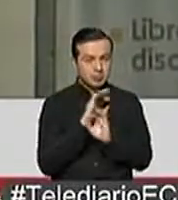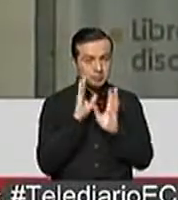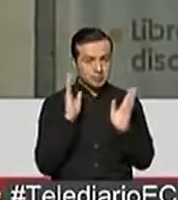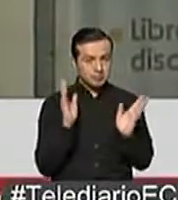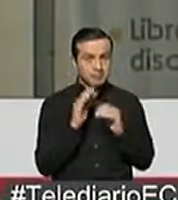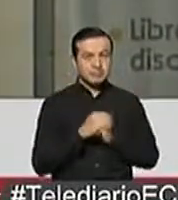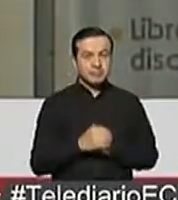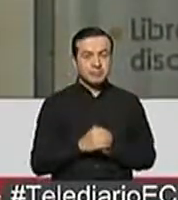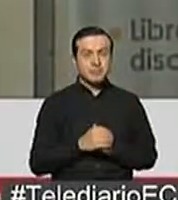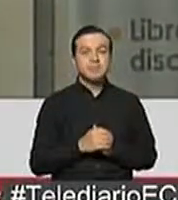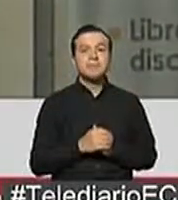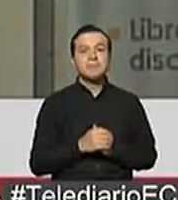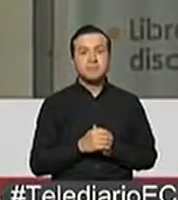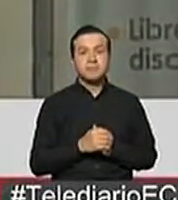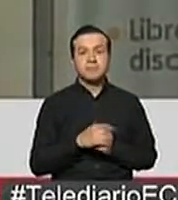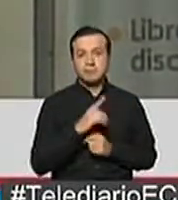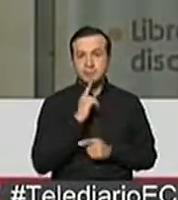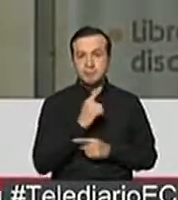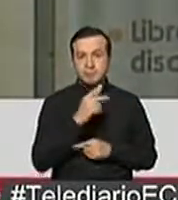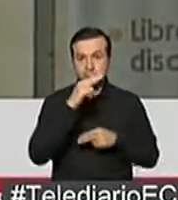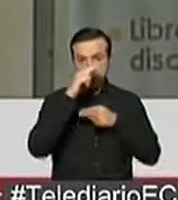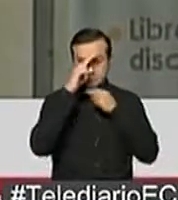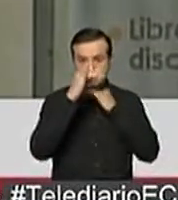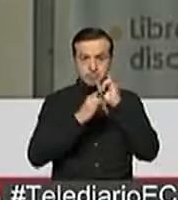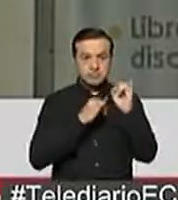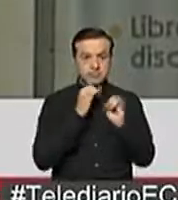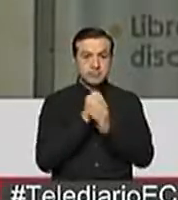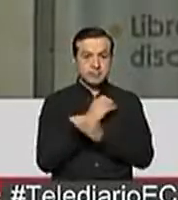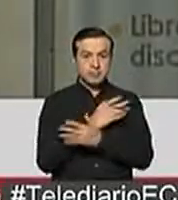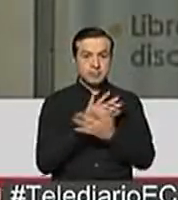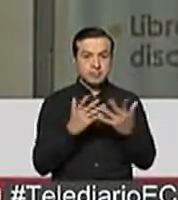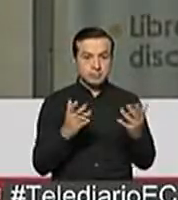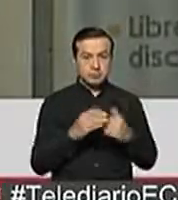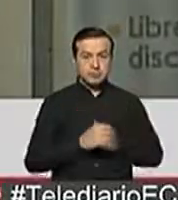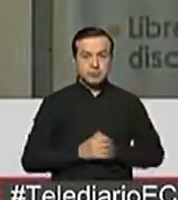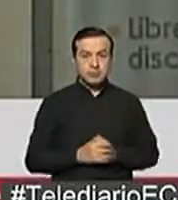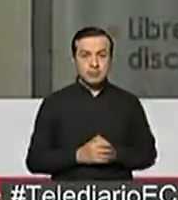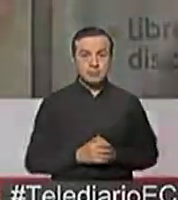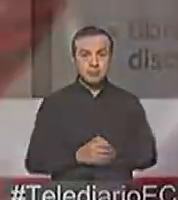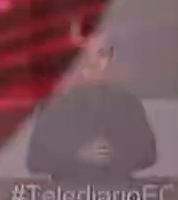salud. Mientras tanto, vamos con noticias internacionales en Telediario.